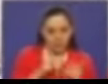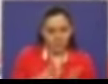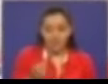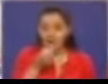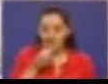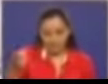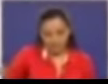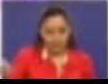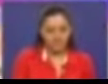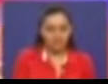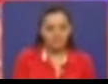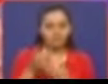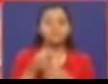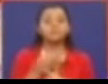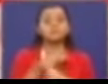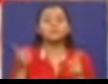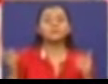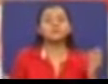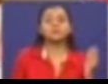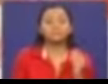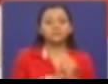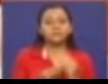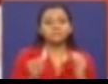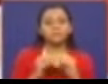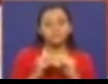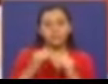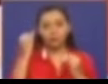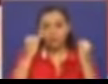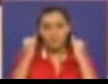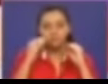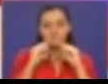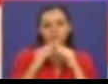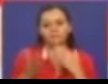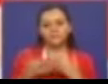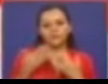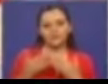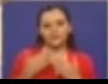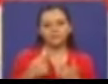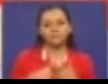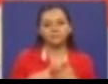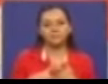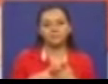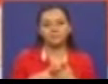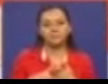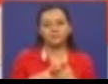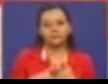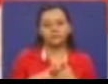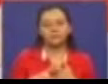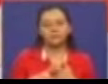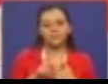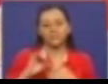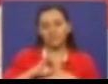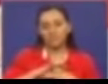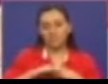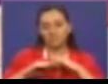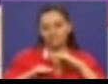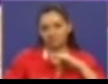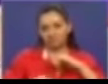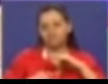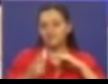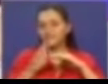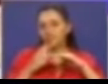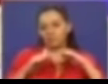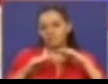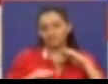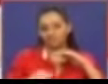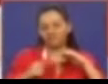ayudarme. Negocios en torno a la innovación. Bueno, facilidades para innovar. Ahí estamos por abajo de Chile y de Finlandia. Infraestructura y